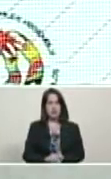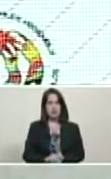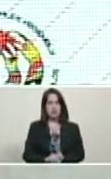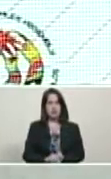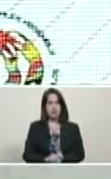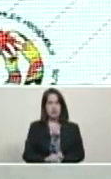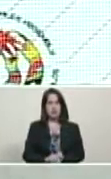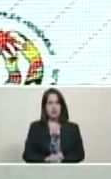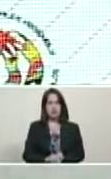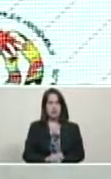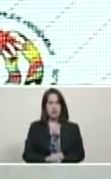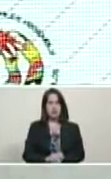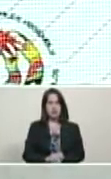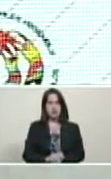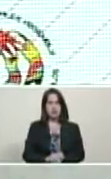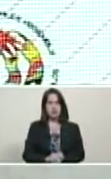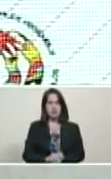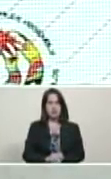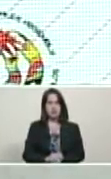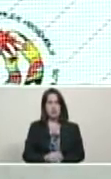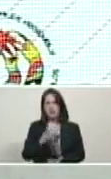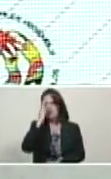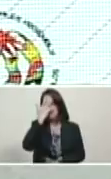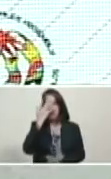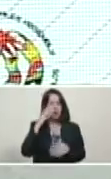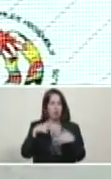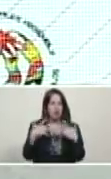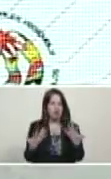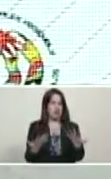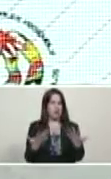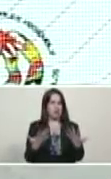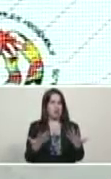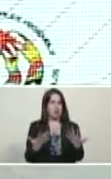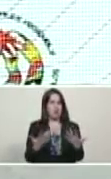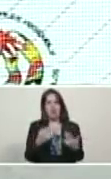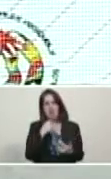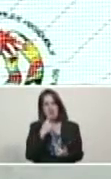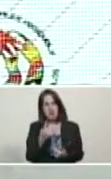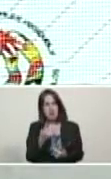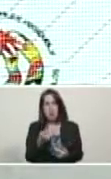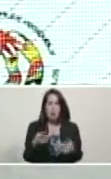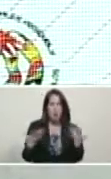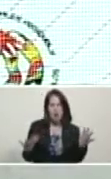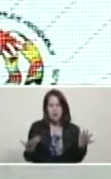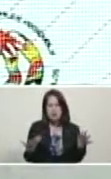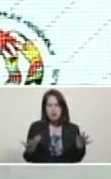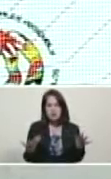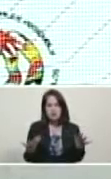dije febrero de qué watts